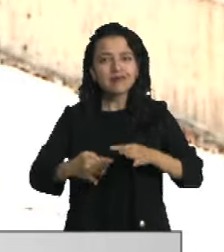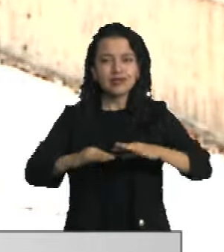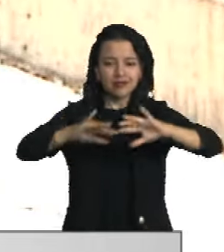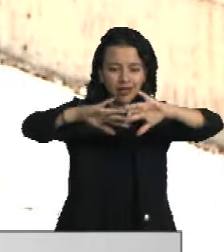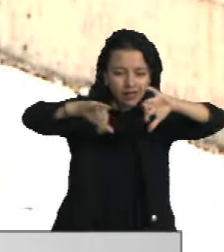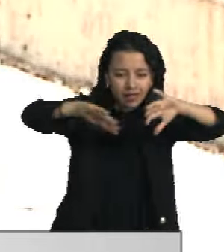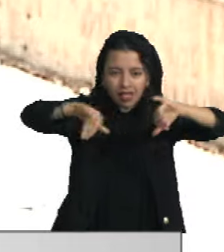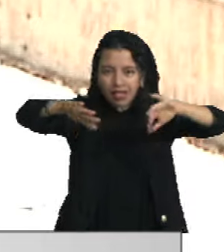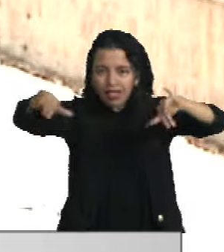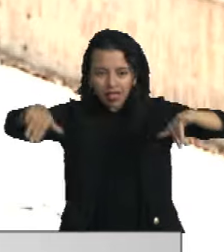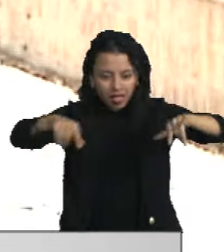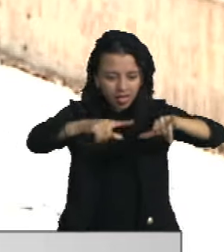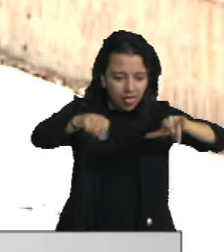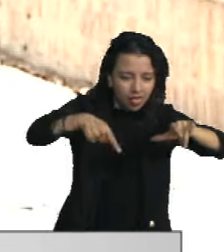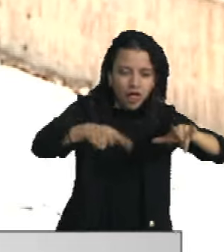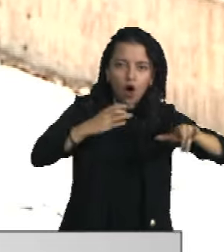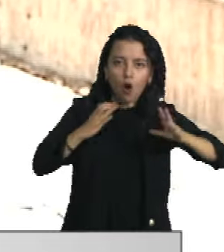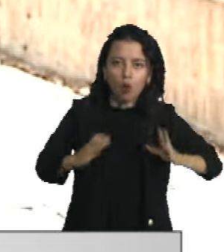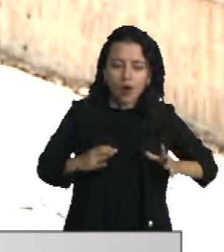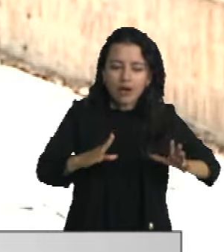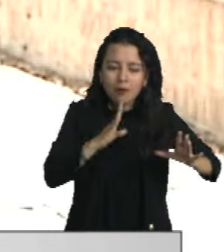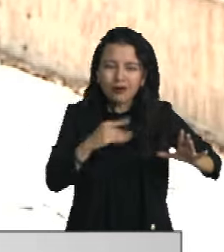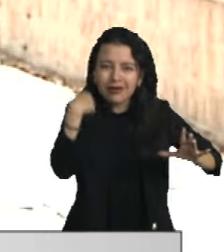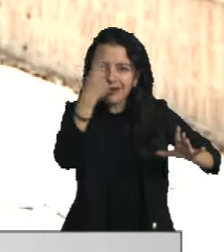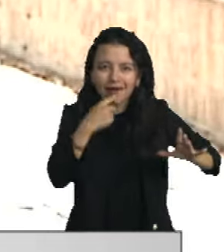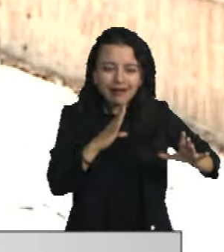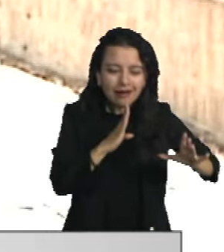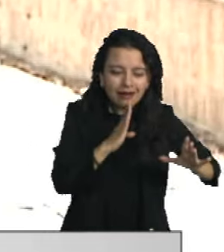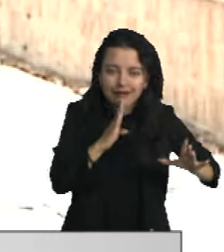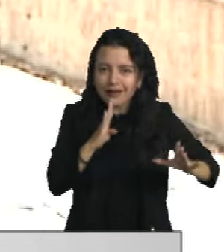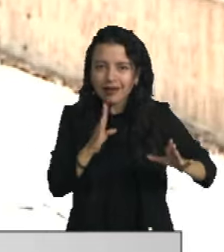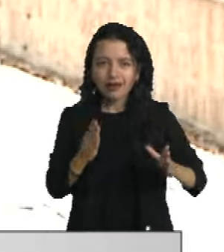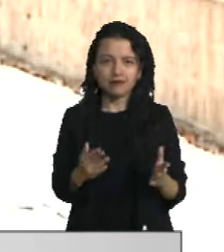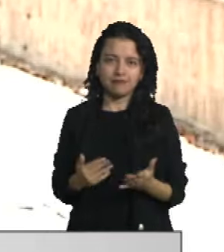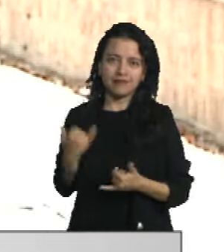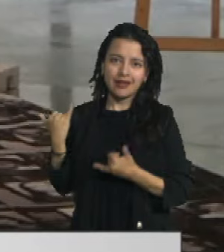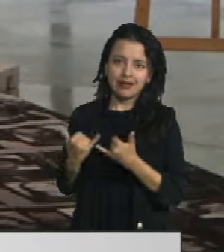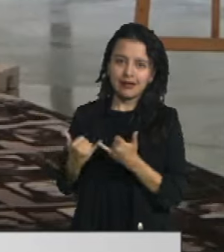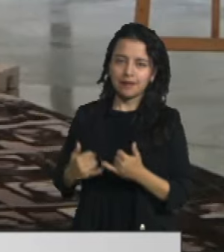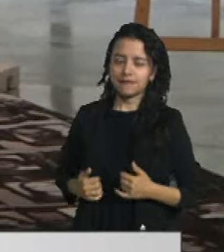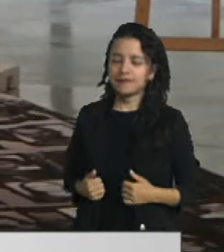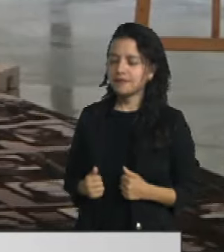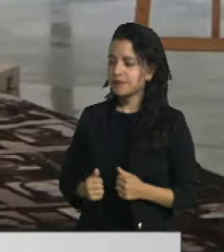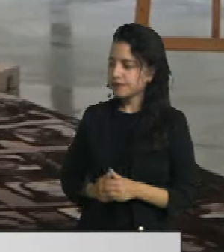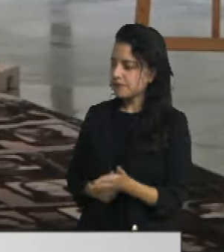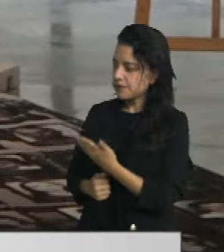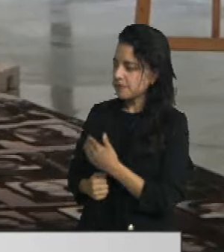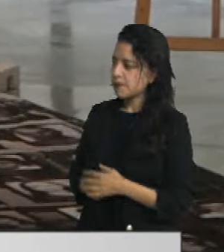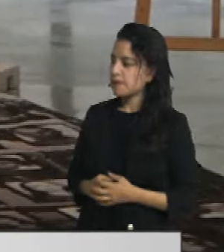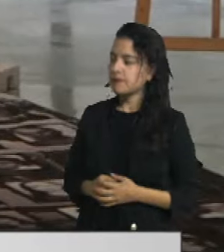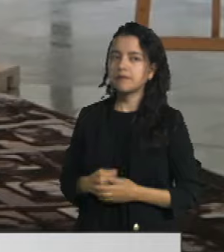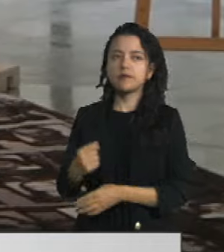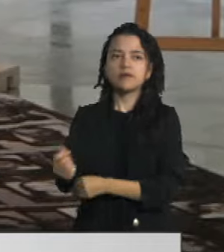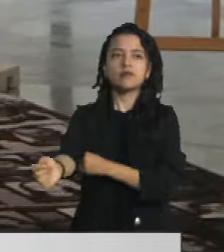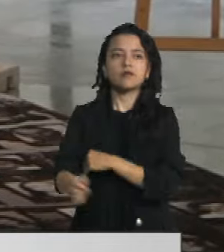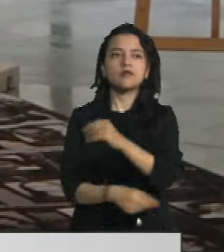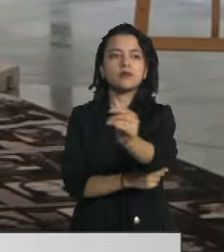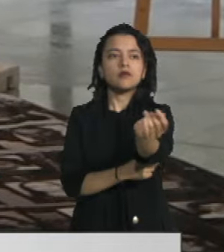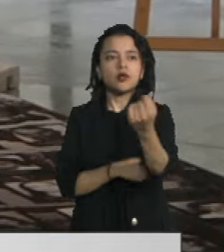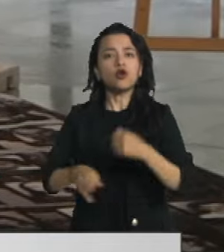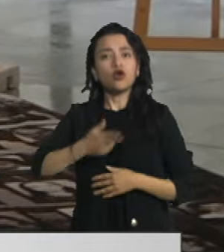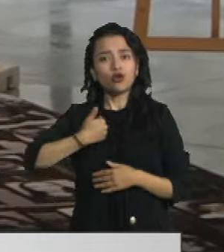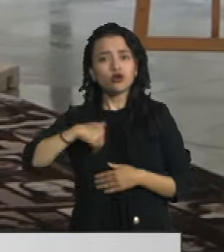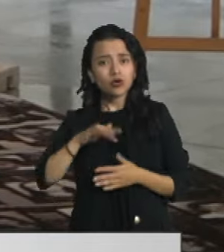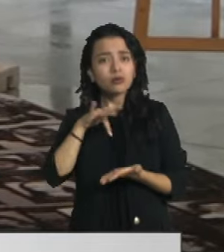intervención de los polígonos en esta zona del occidente de la ciudad. Escuchemos. Nosotros hemos acompañado este proceso,